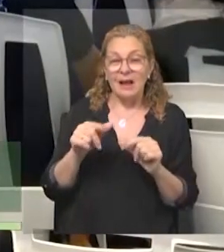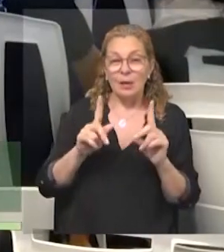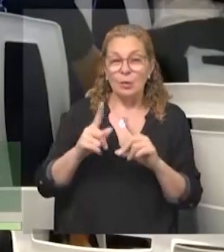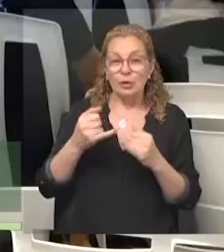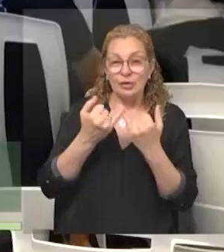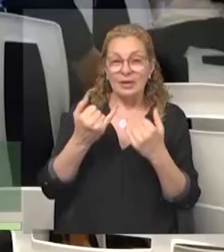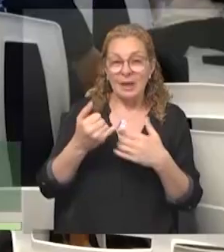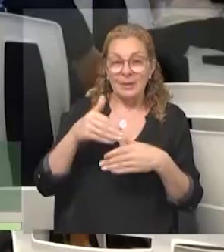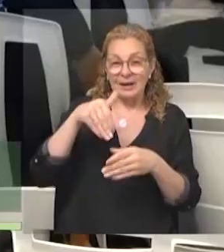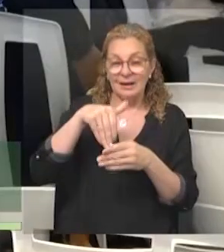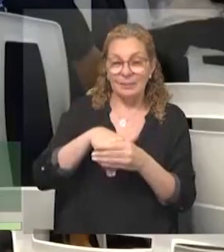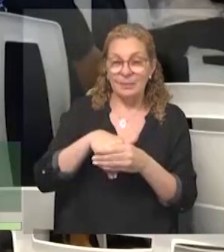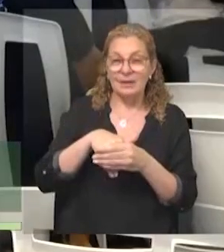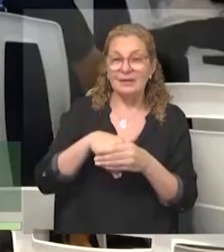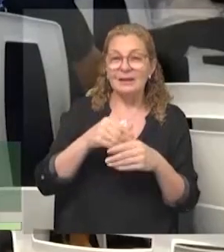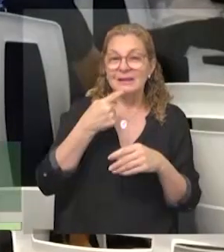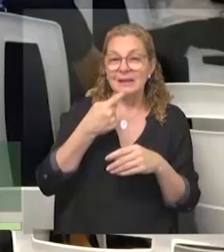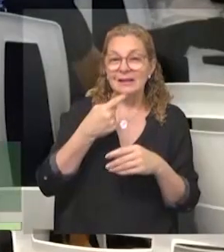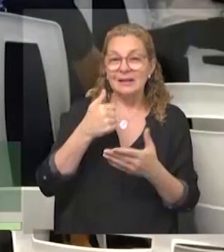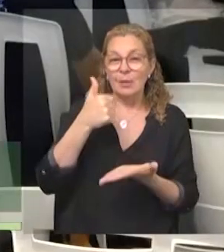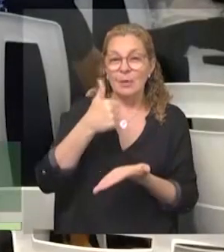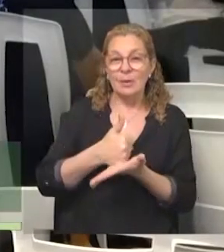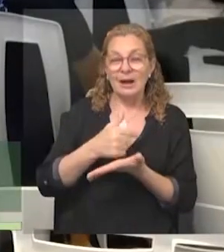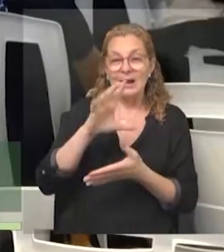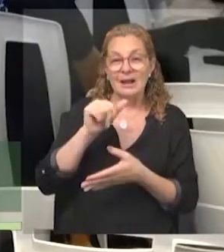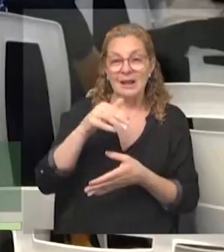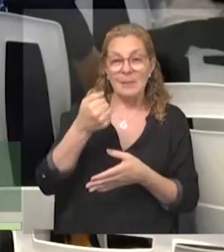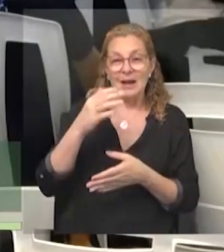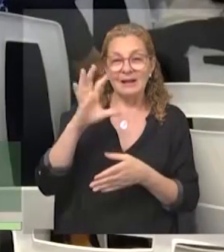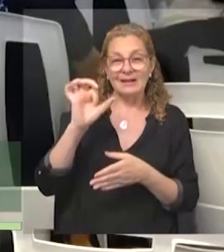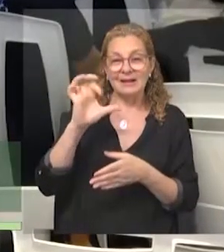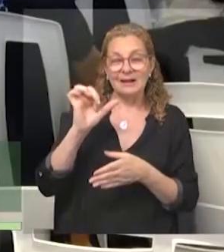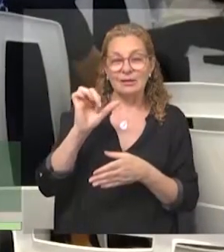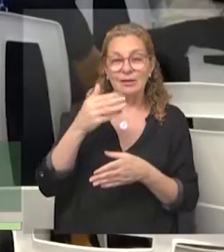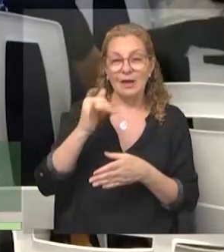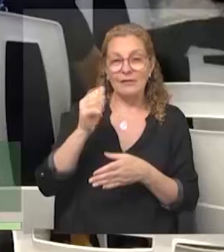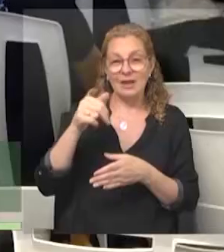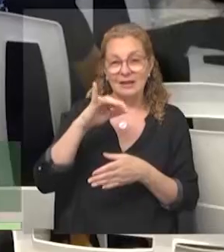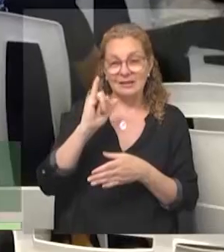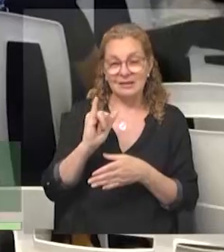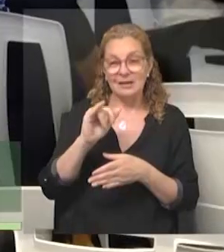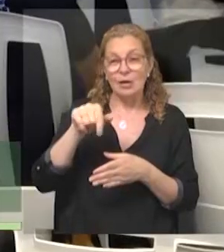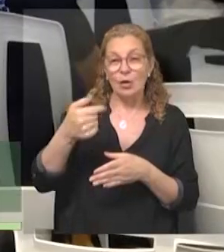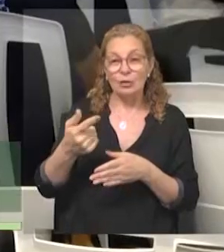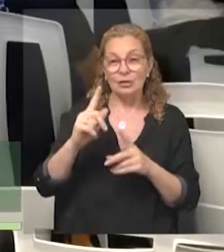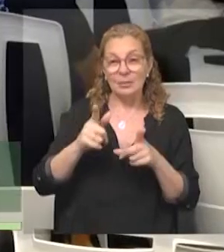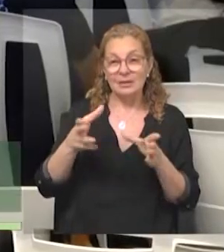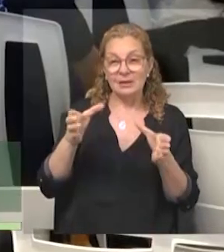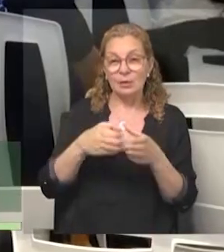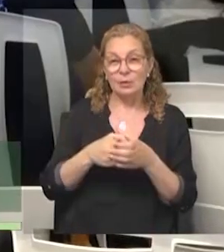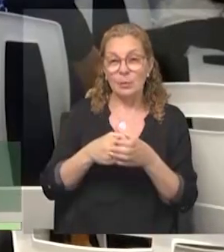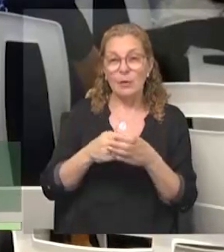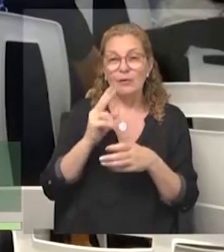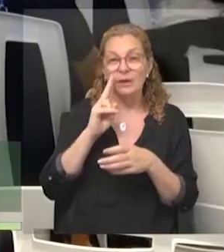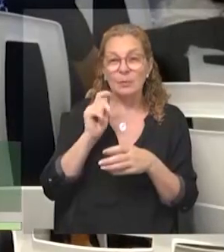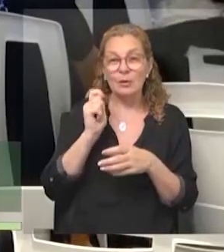elecciones con la presencia de el diputado Martín lema está la senadora Graciela an y algunos otros referentes de este sector Así que veremos